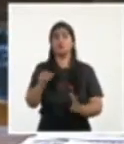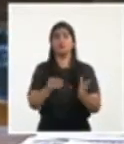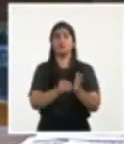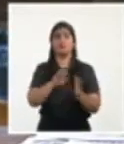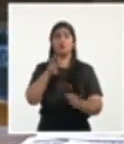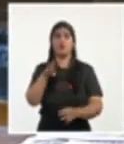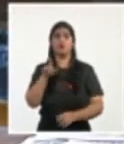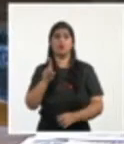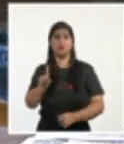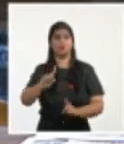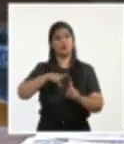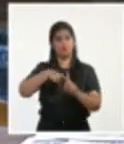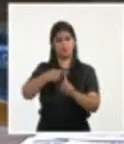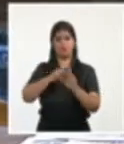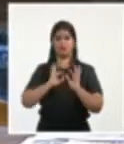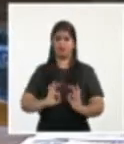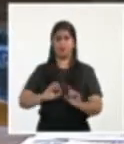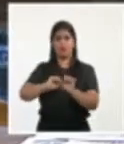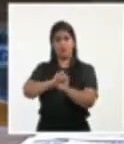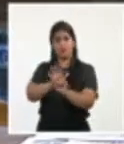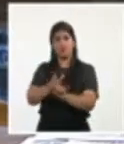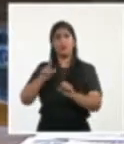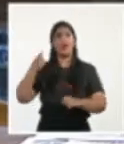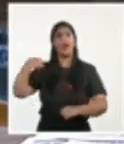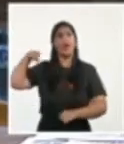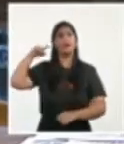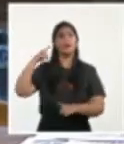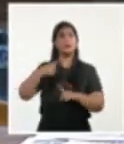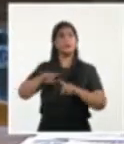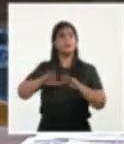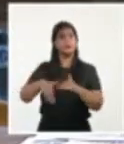238.491 casos. Ayer fue otro día de un número